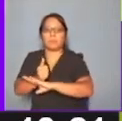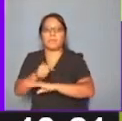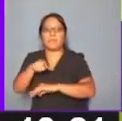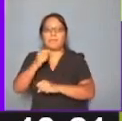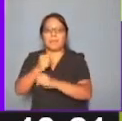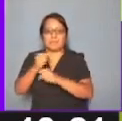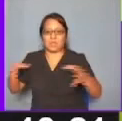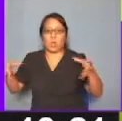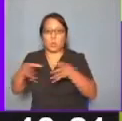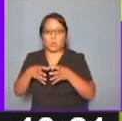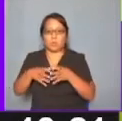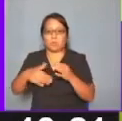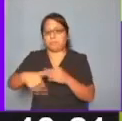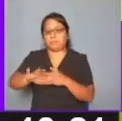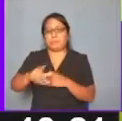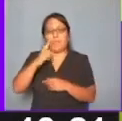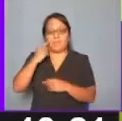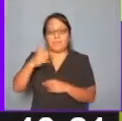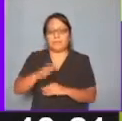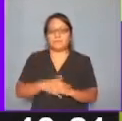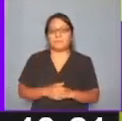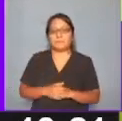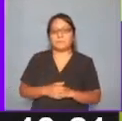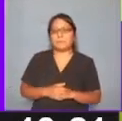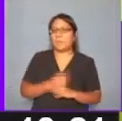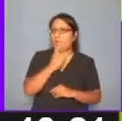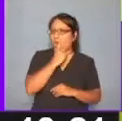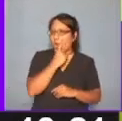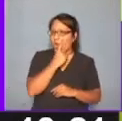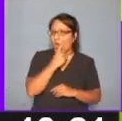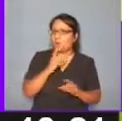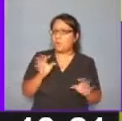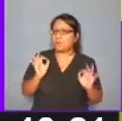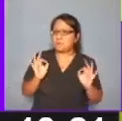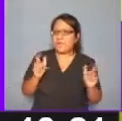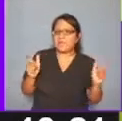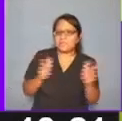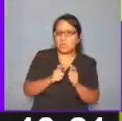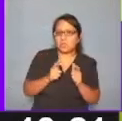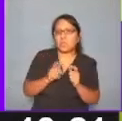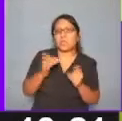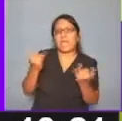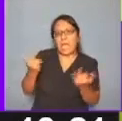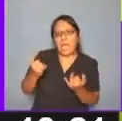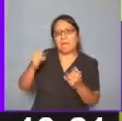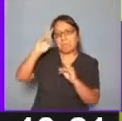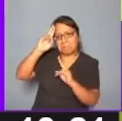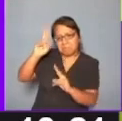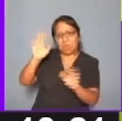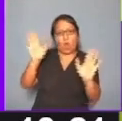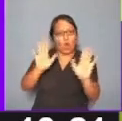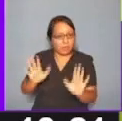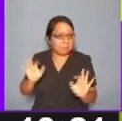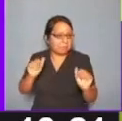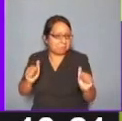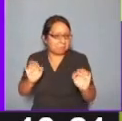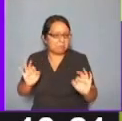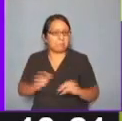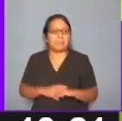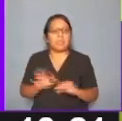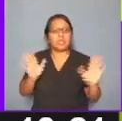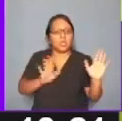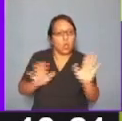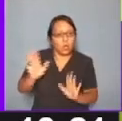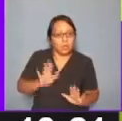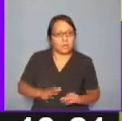este periodo que se avecina, Mariana. Y Jorge, si bien esta es una sesión muy cordial para armar justamente lo que decís,